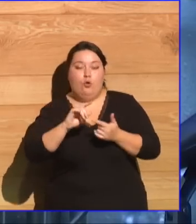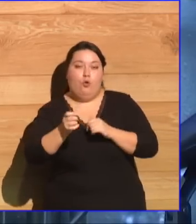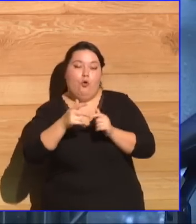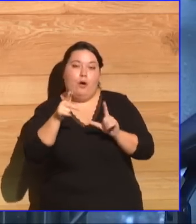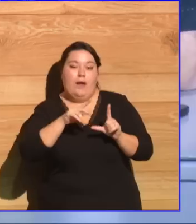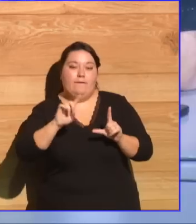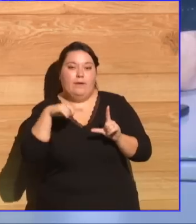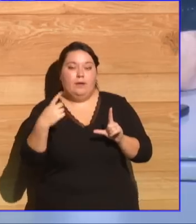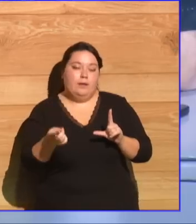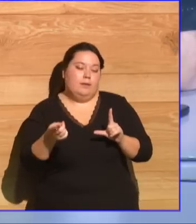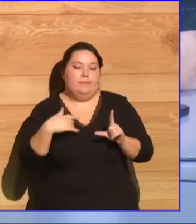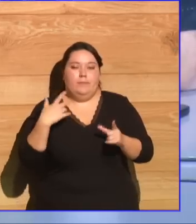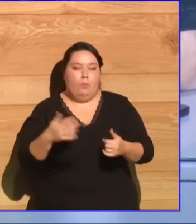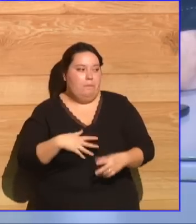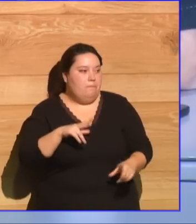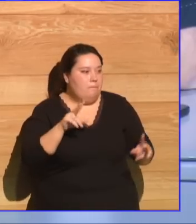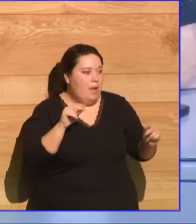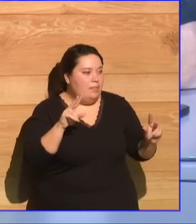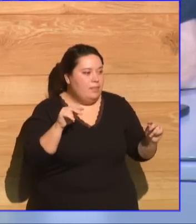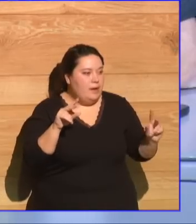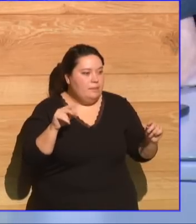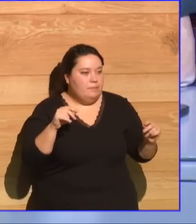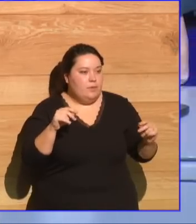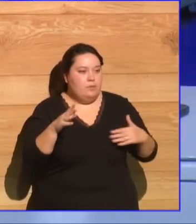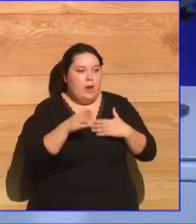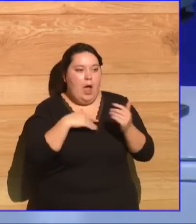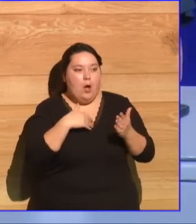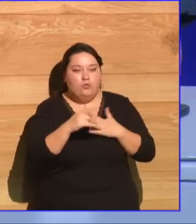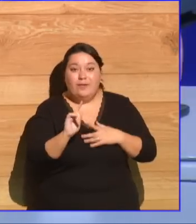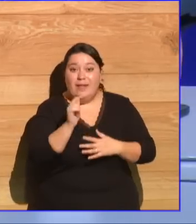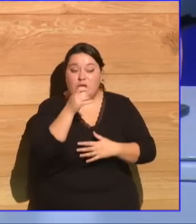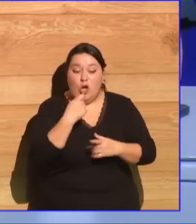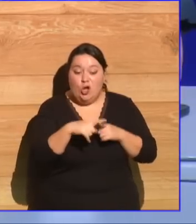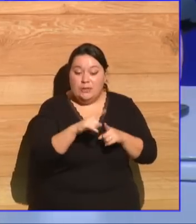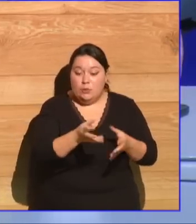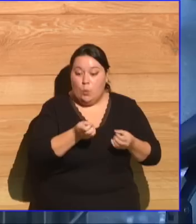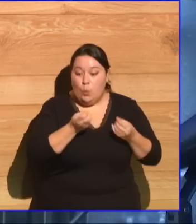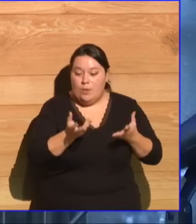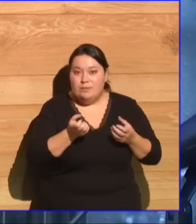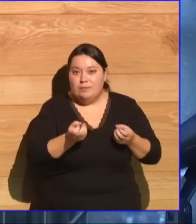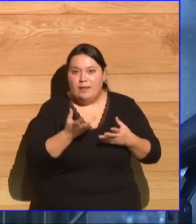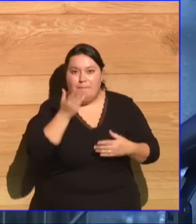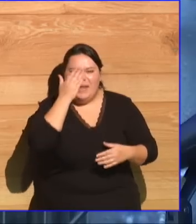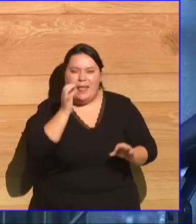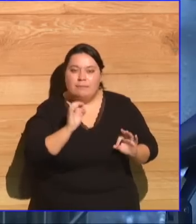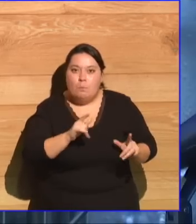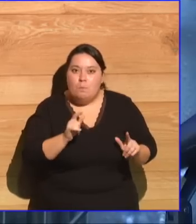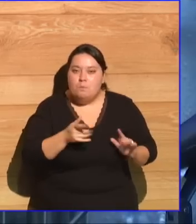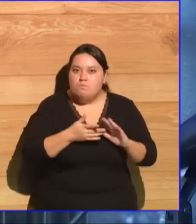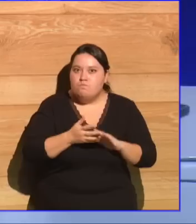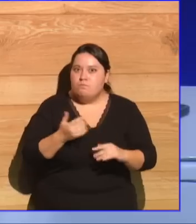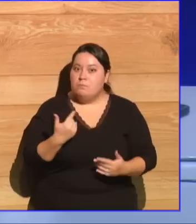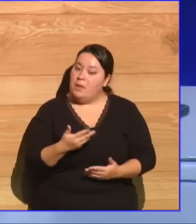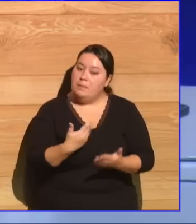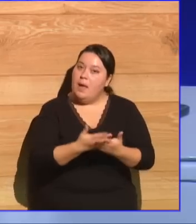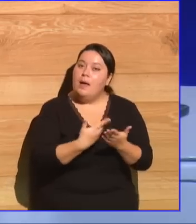rastro. Madre mía. Madre mía, Madre Juan, mía. madre Un mía. autor de éxito que cuente estas cosas. Madre mía. Madre mía, A ver, todo lo que está saliendo estás hoy. dando argumentos,